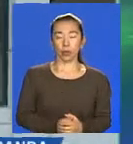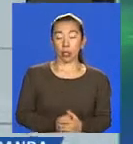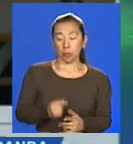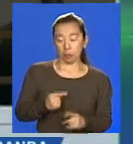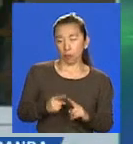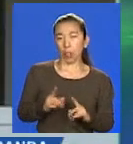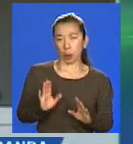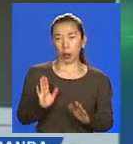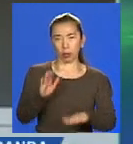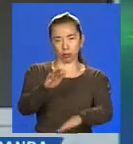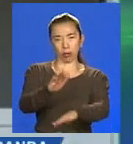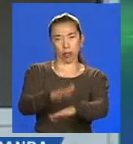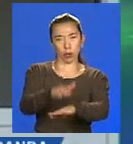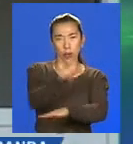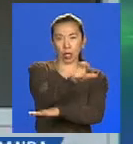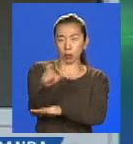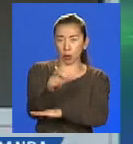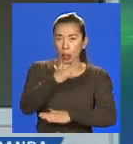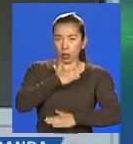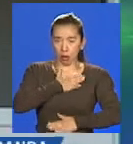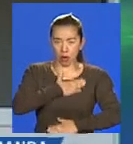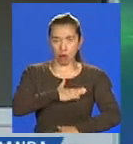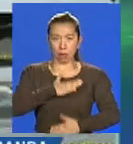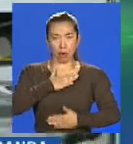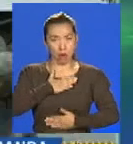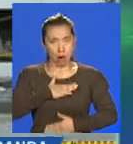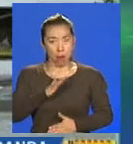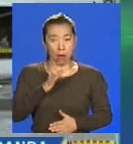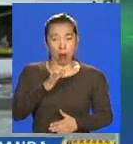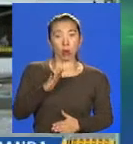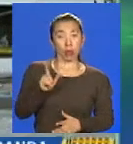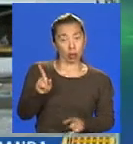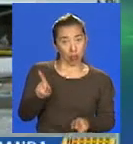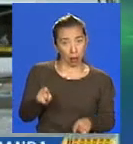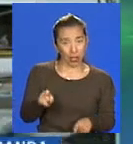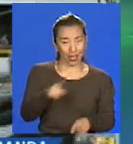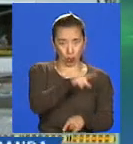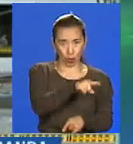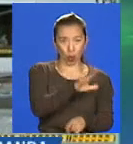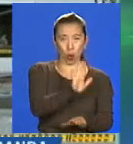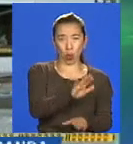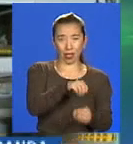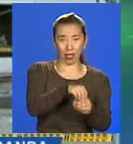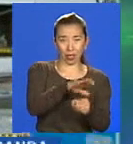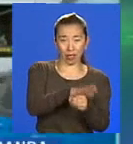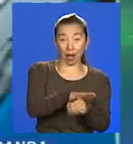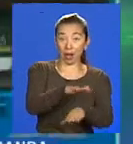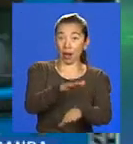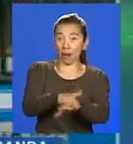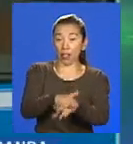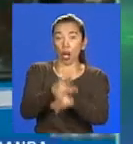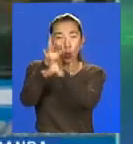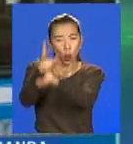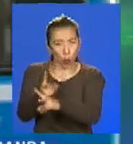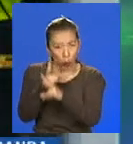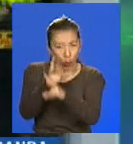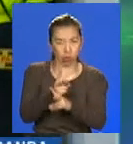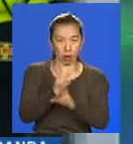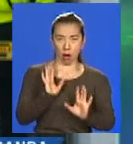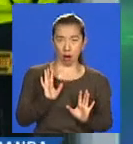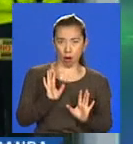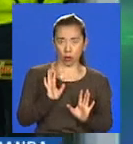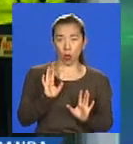insistir en el llamado a los ciudadanos a la calma, a tener el llamado que se hizo desde la administración distrital, a tener cuidado, a